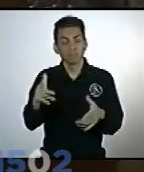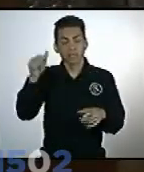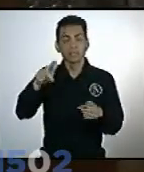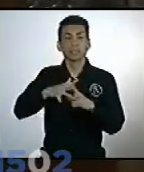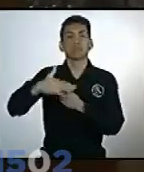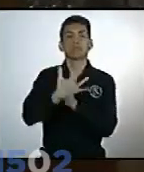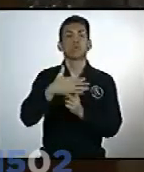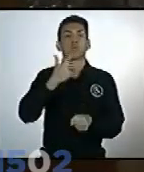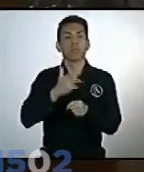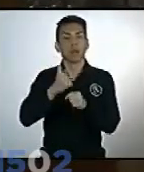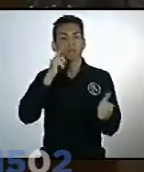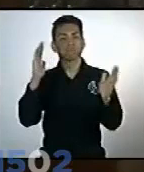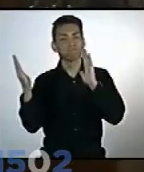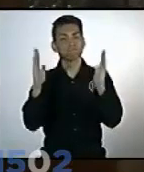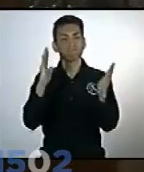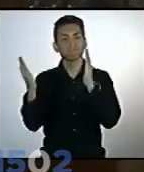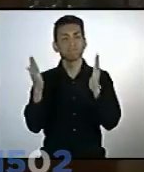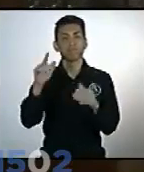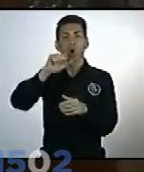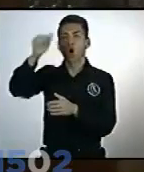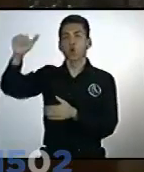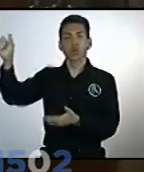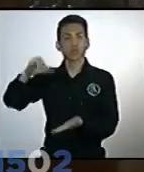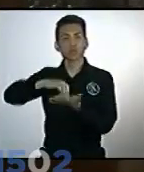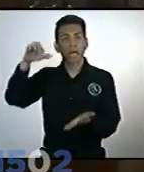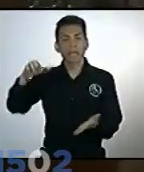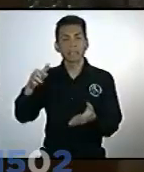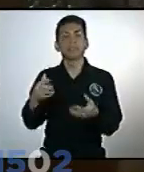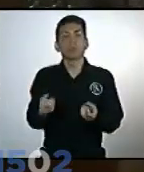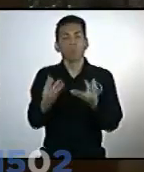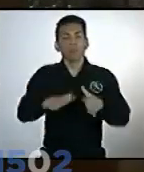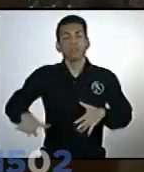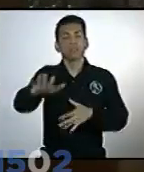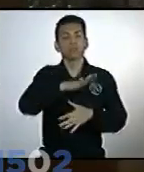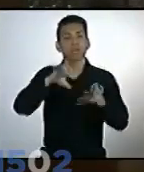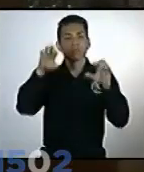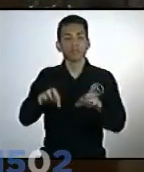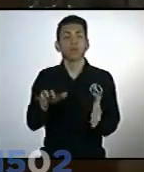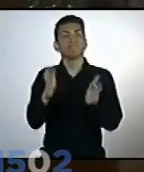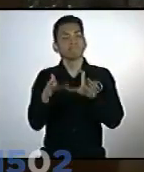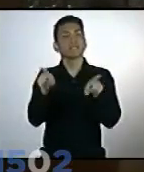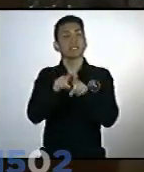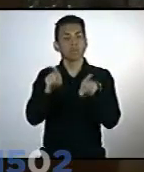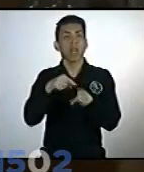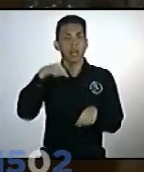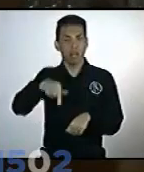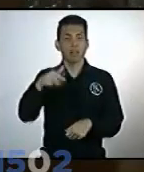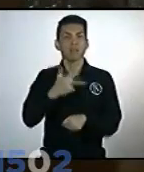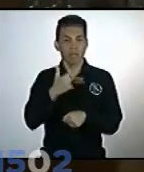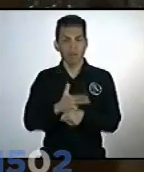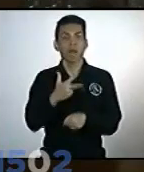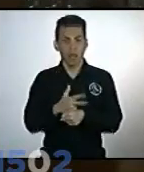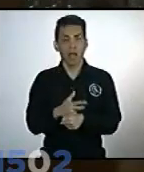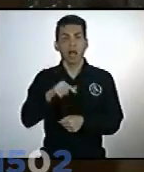Guatemala comparándola con países que poblacionalmente tienen una similitud con nosotros en el